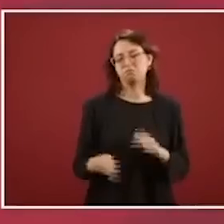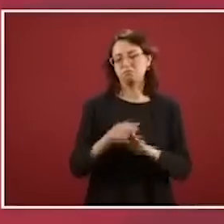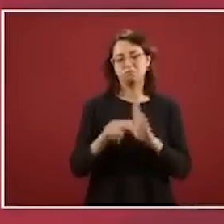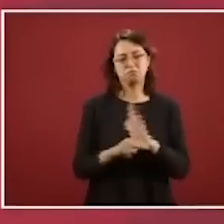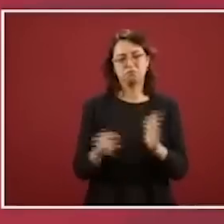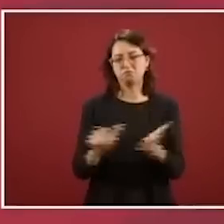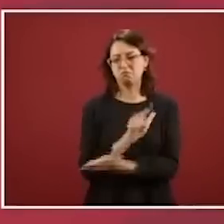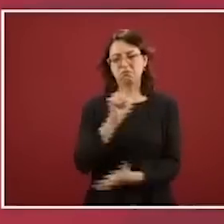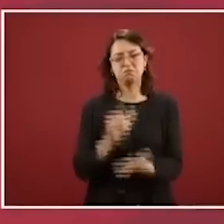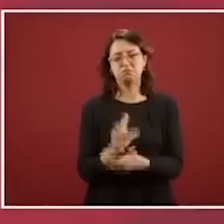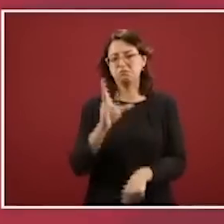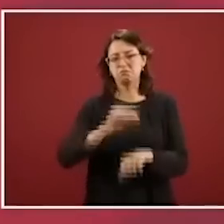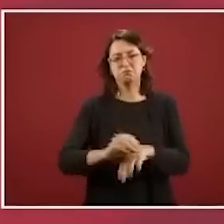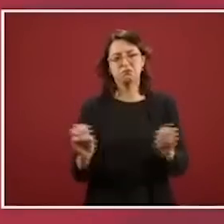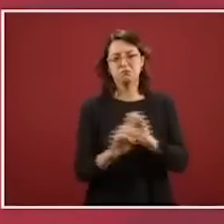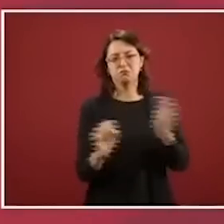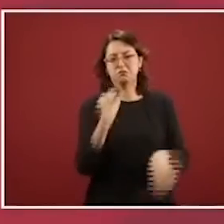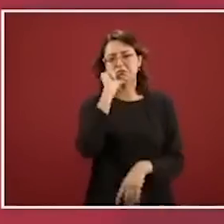permitirá jamás.